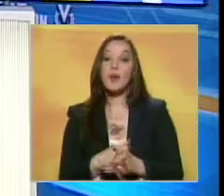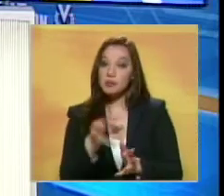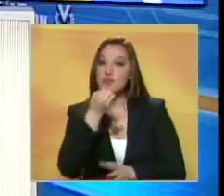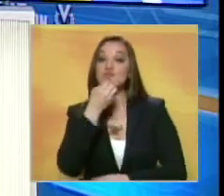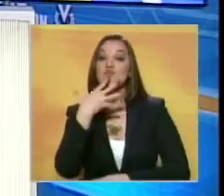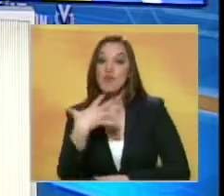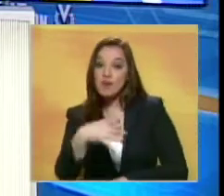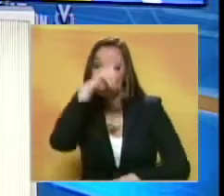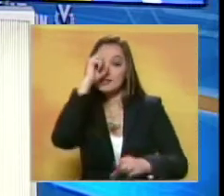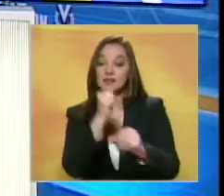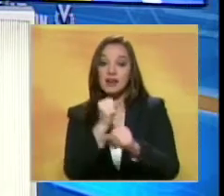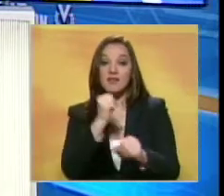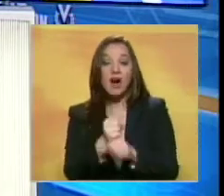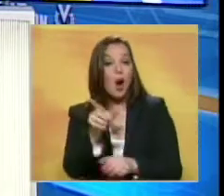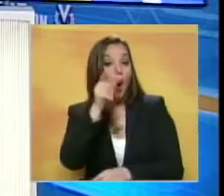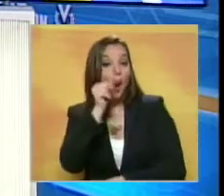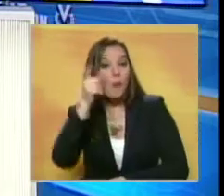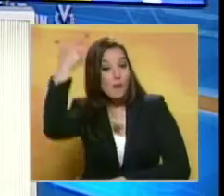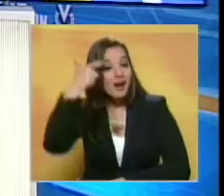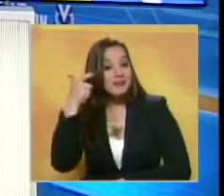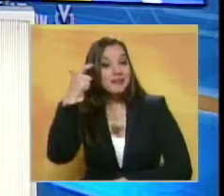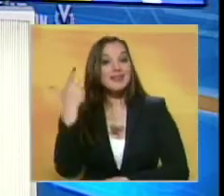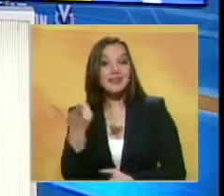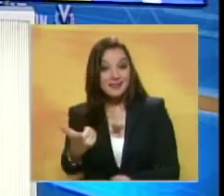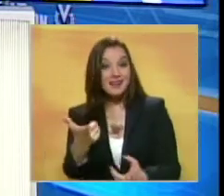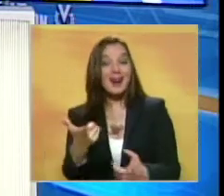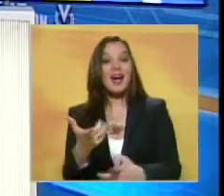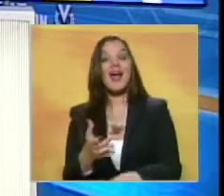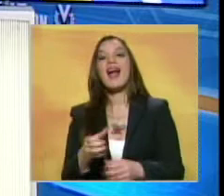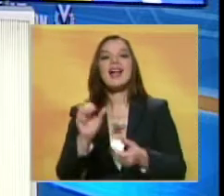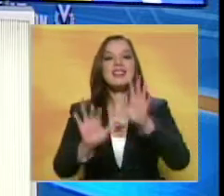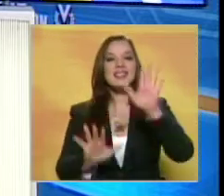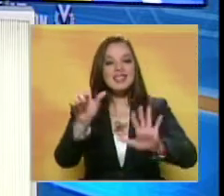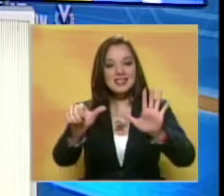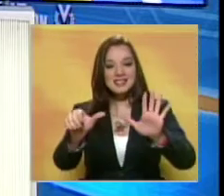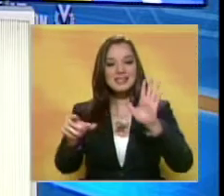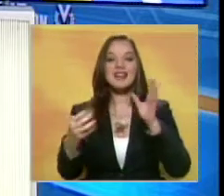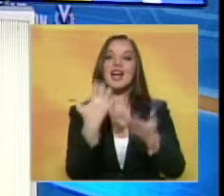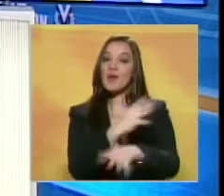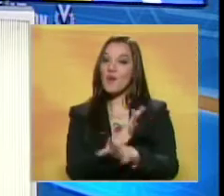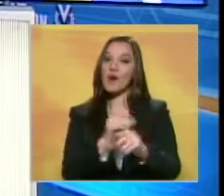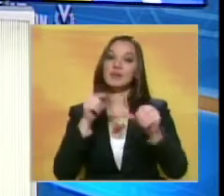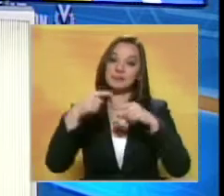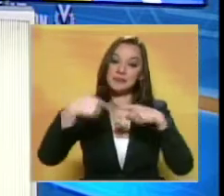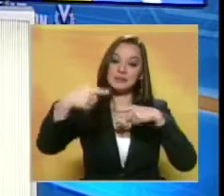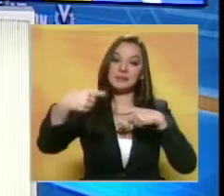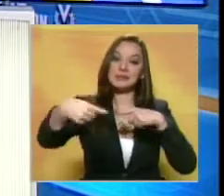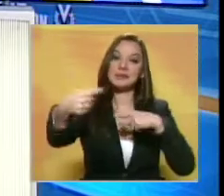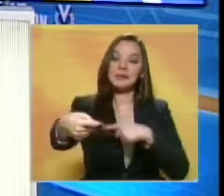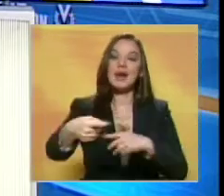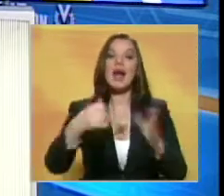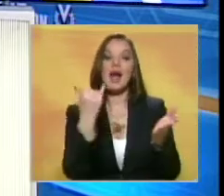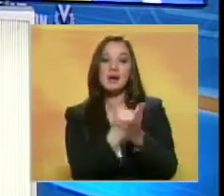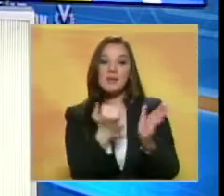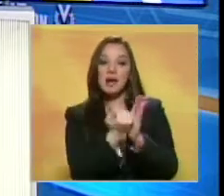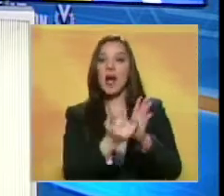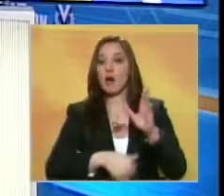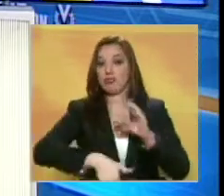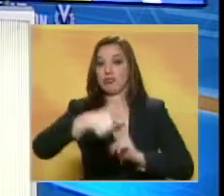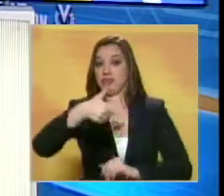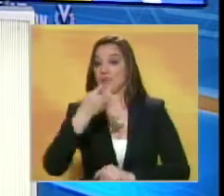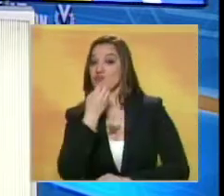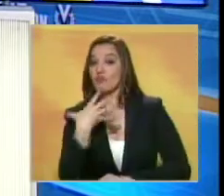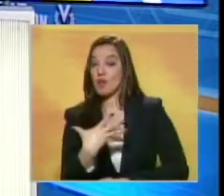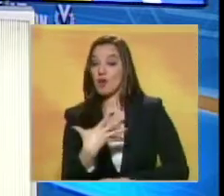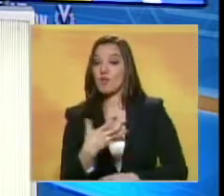en las mayores. Y es que el Rey se convirtió en el primer lanzador en lograr 16 juegos consecutivos con 7 o más innings y 2 o más carreras, o menos